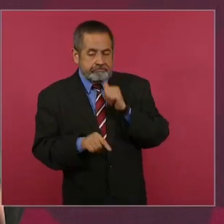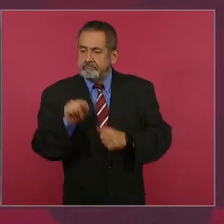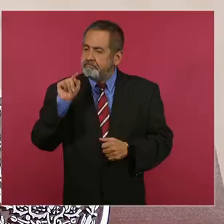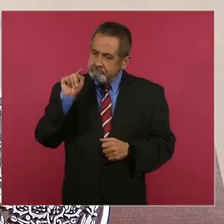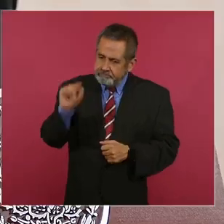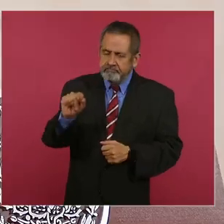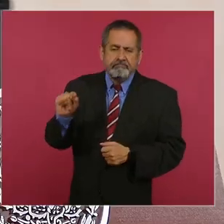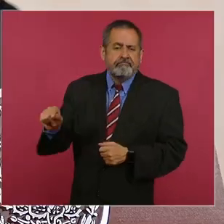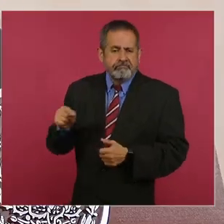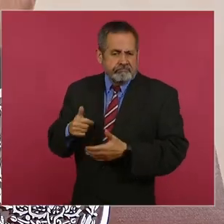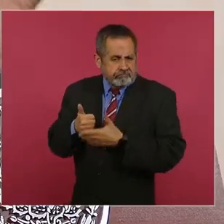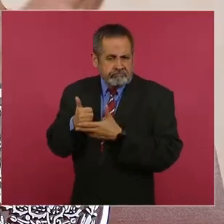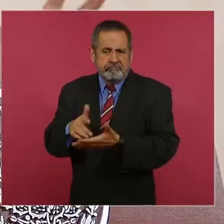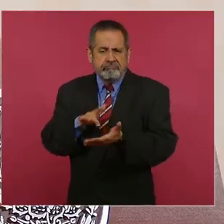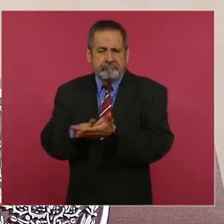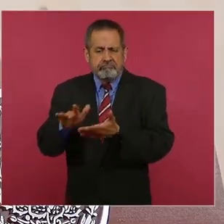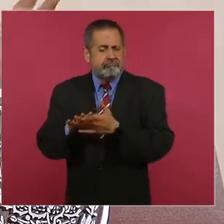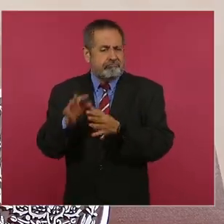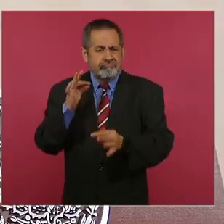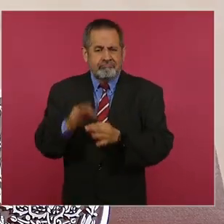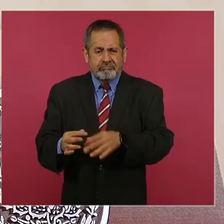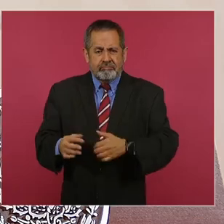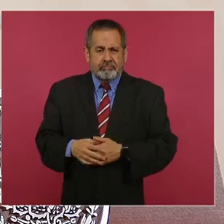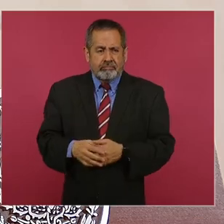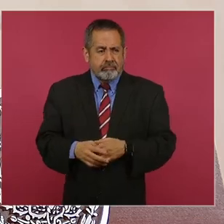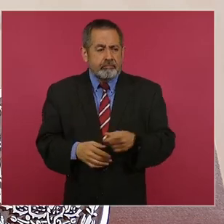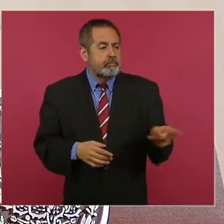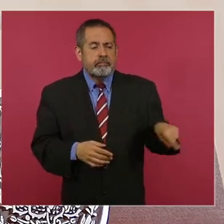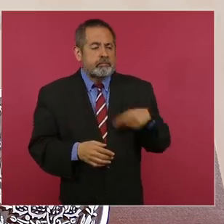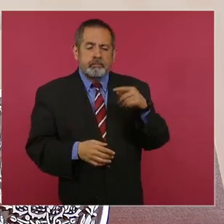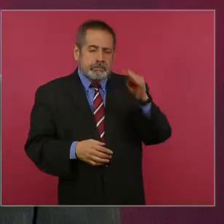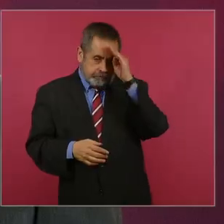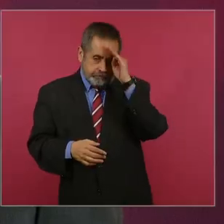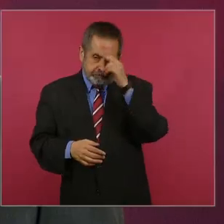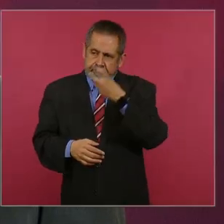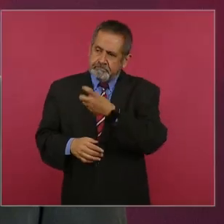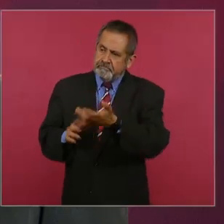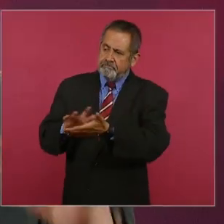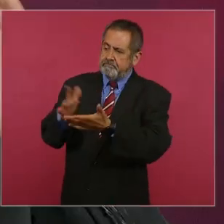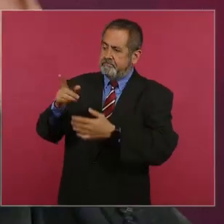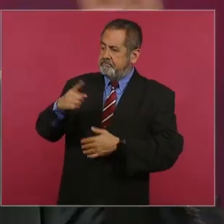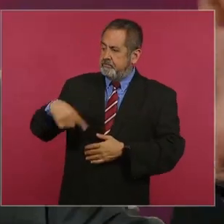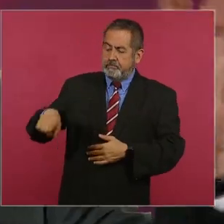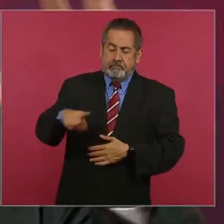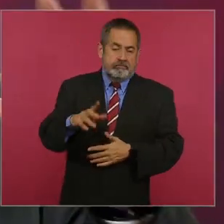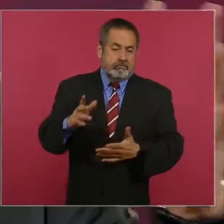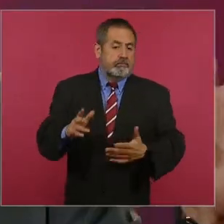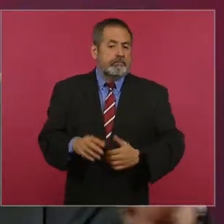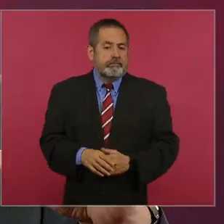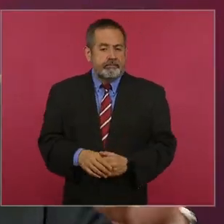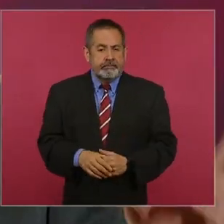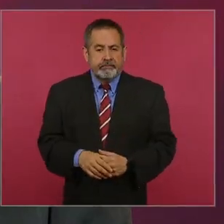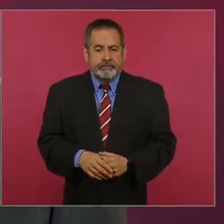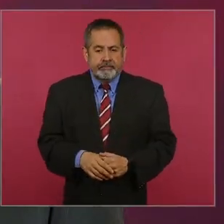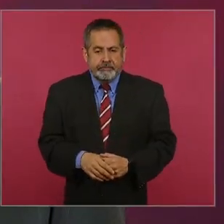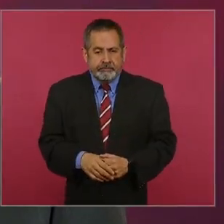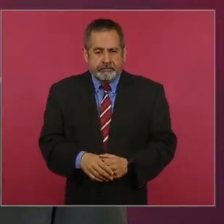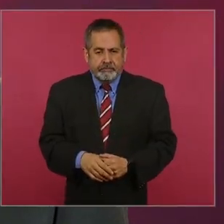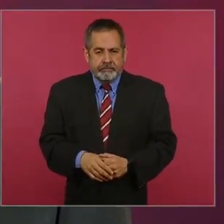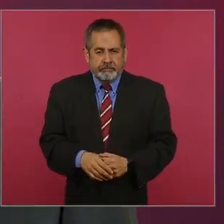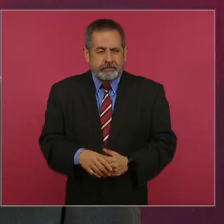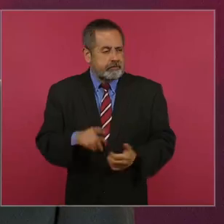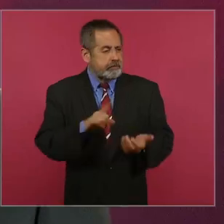eso no se toma en cuenta porque los